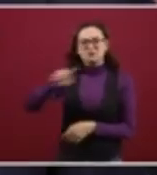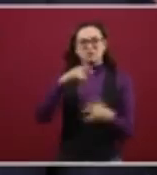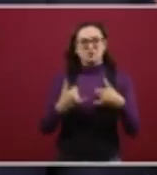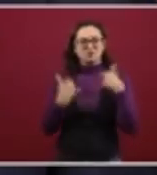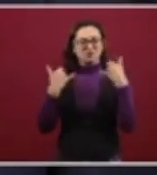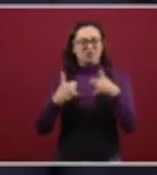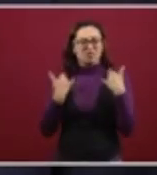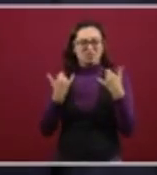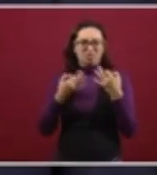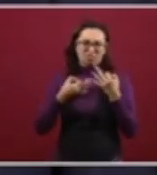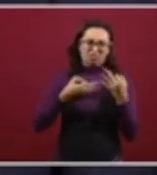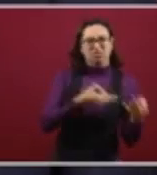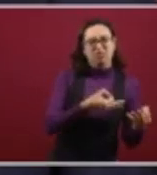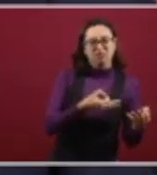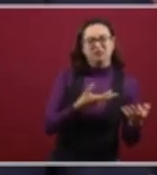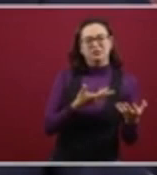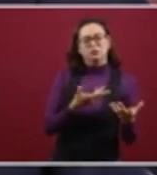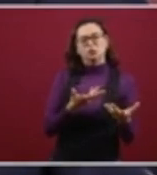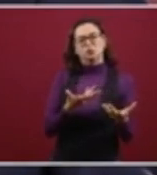Por eso